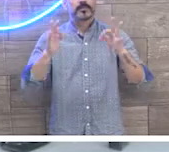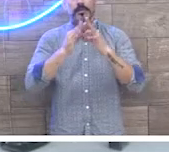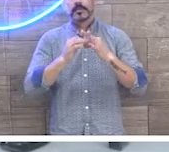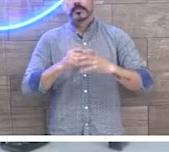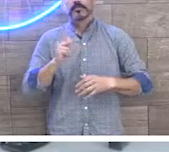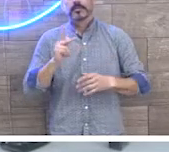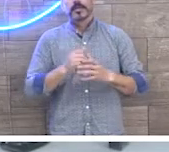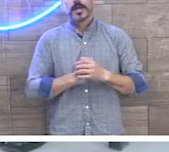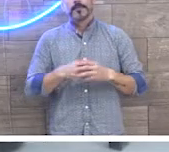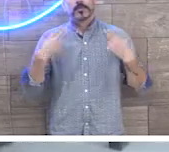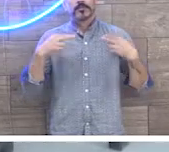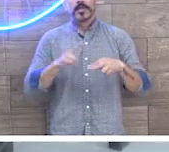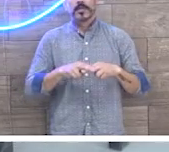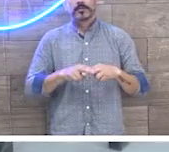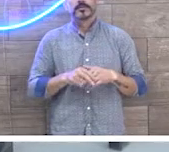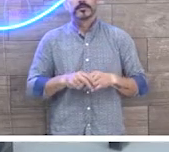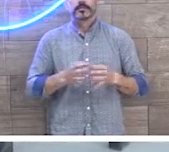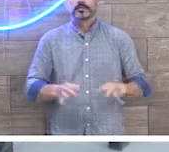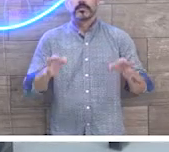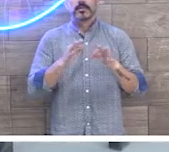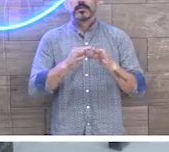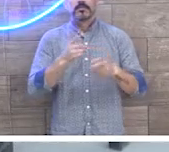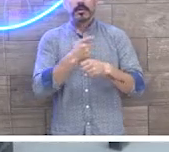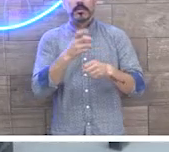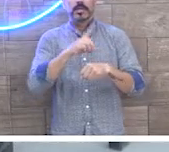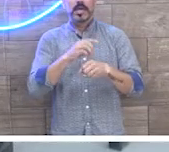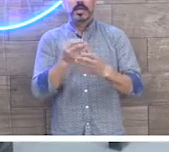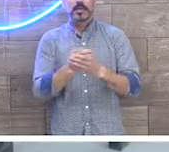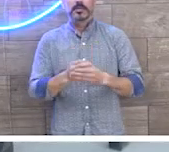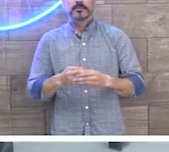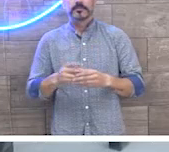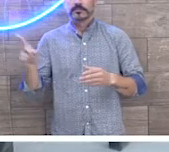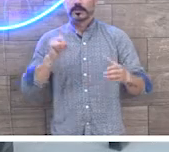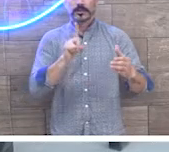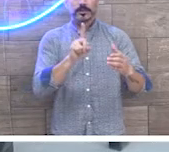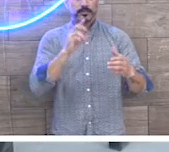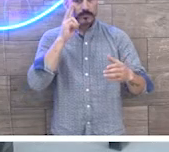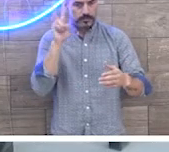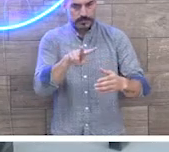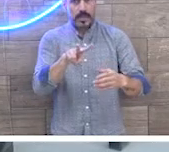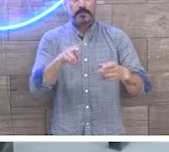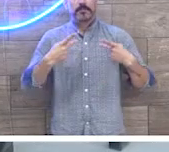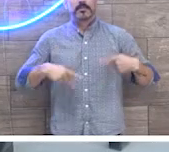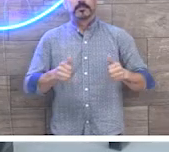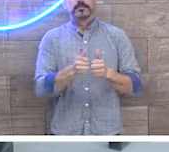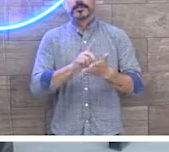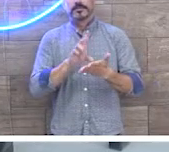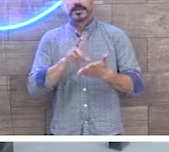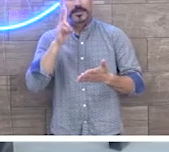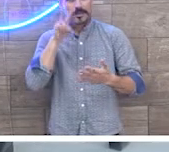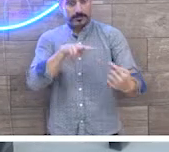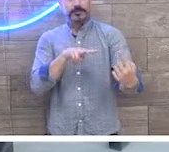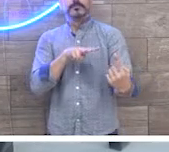Sin embargo, con el docente no, o sea, él llega el primer día de clases y resulta que tiene un chico con discapacidad. Y él tiene